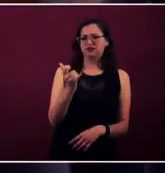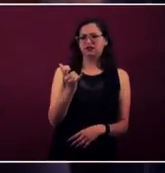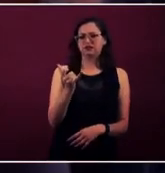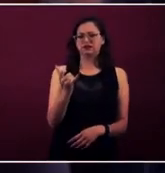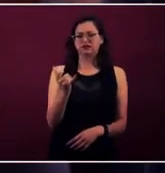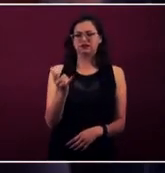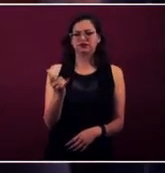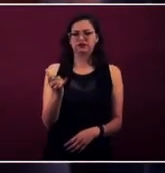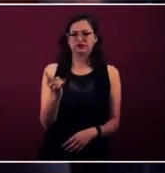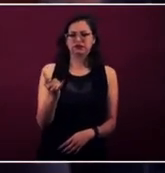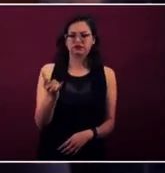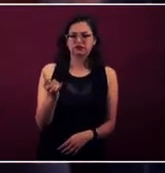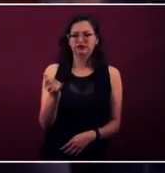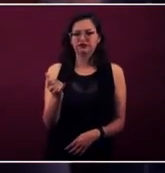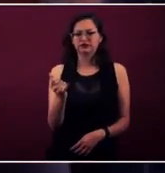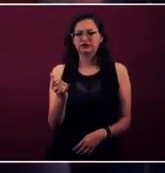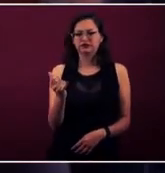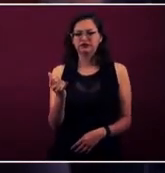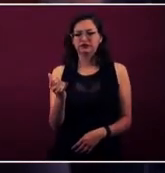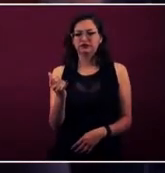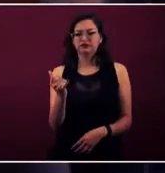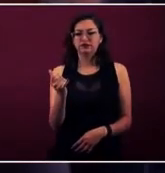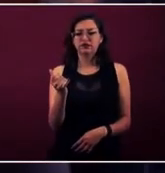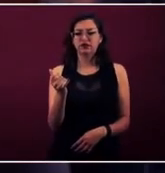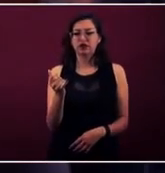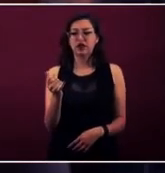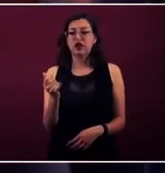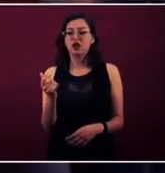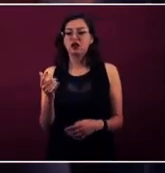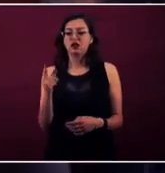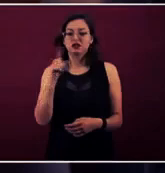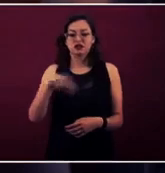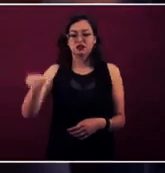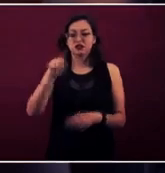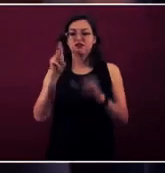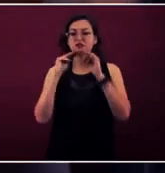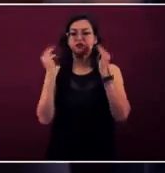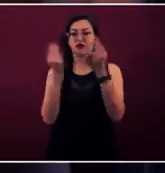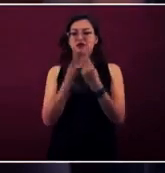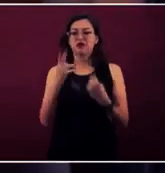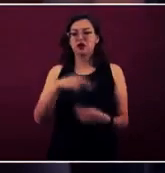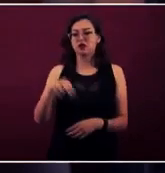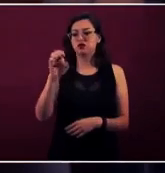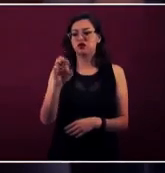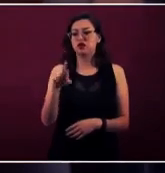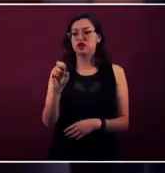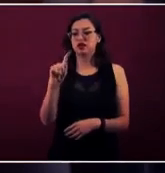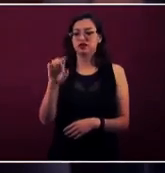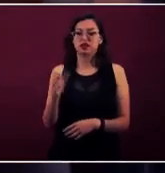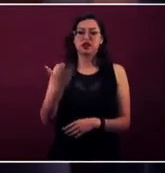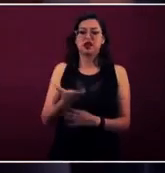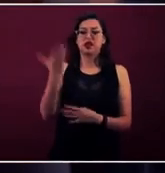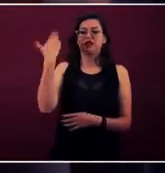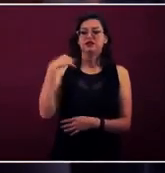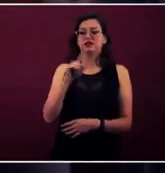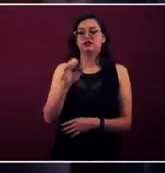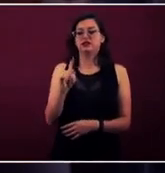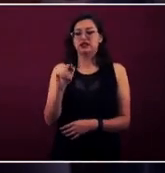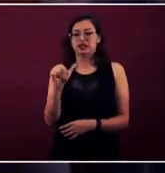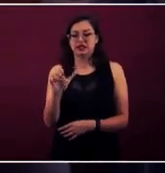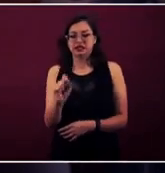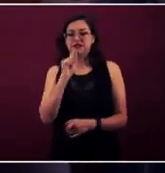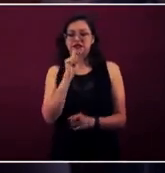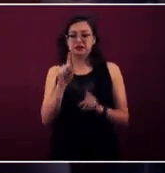retenes, algunos miembros del cártel del noreste, antes Zetas, usan incluso